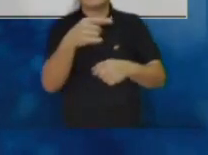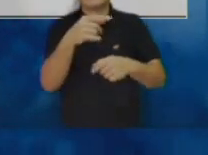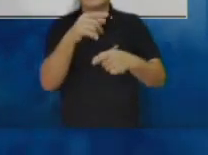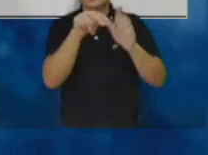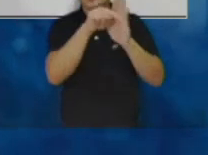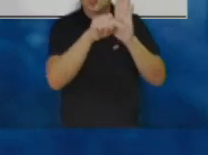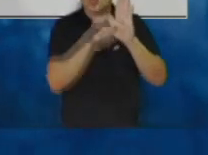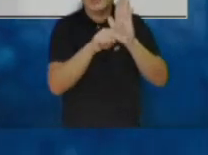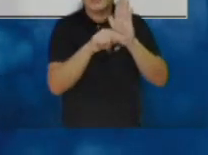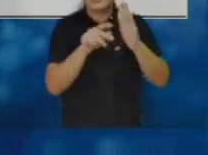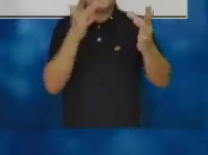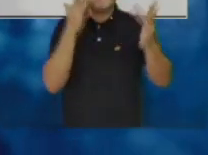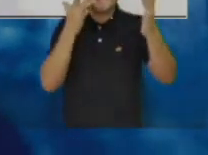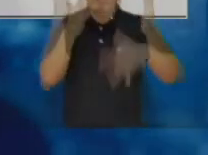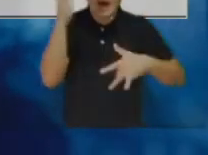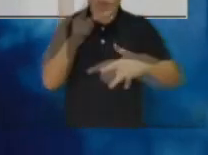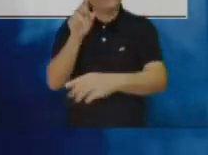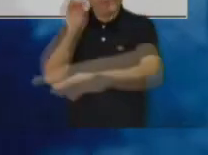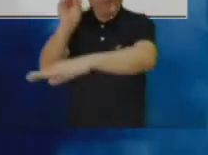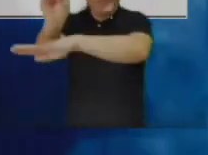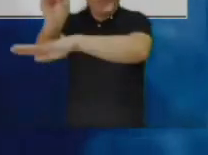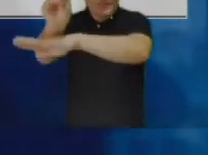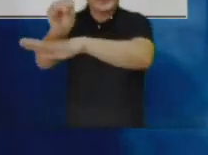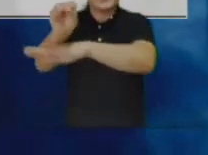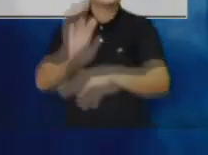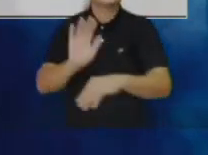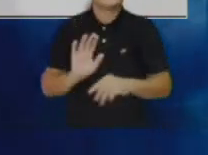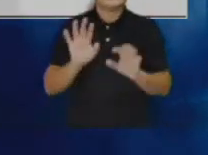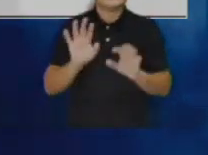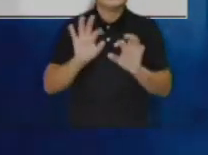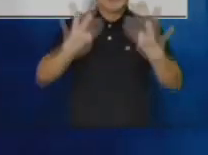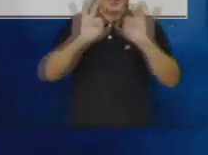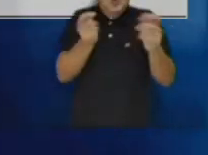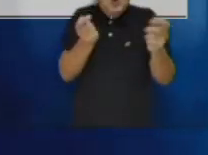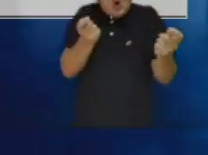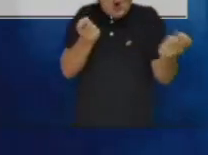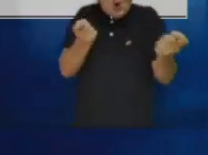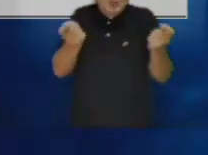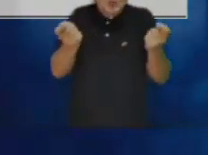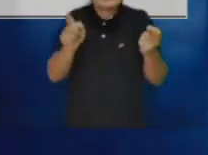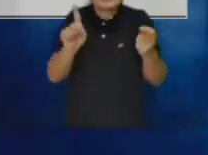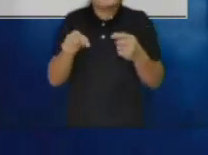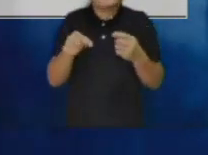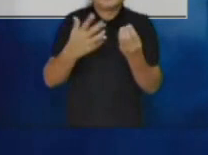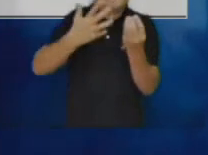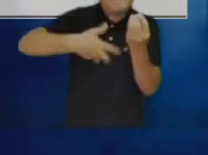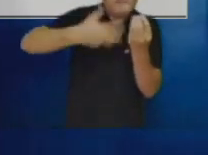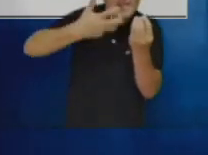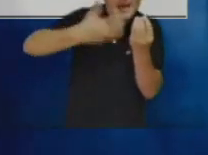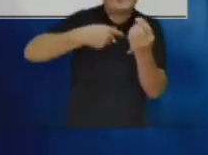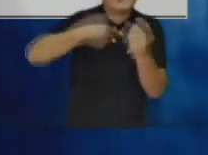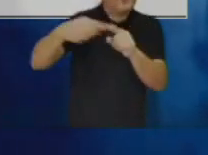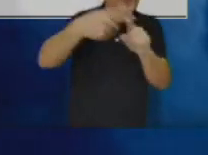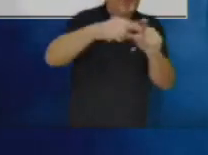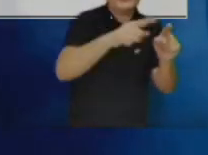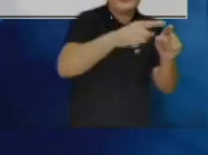Para controles tenemos diferentes tipos de equipo para diferentes bandas, diferentes